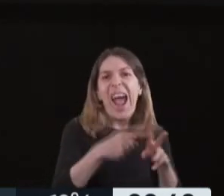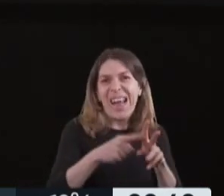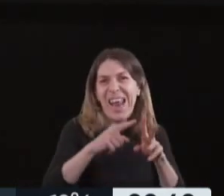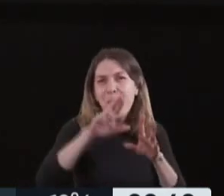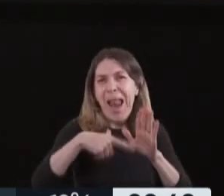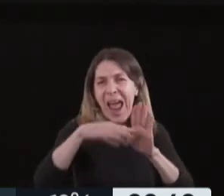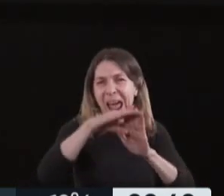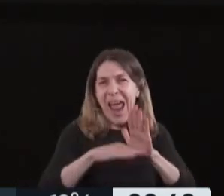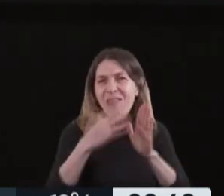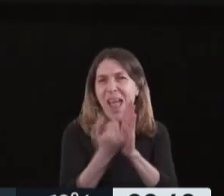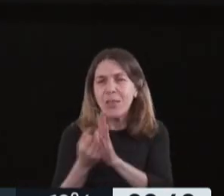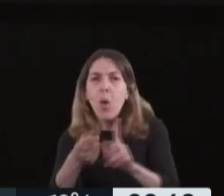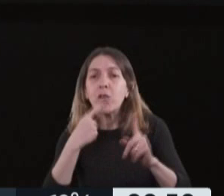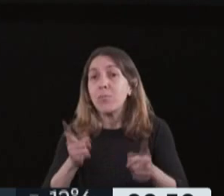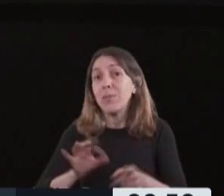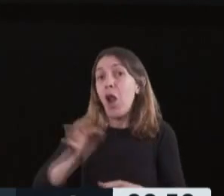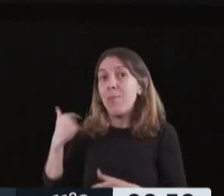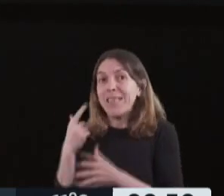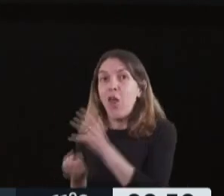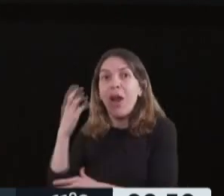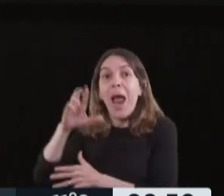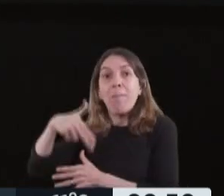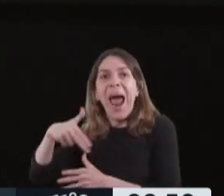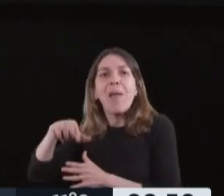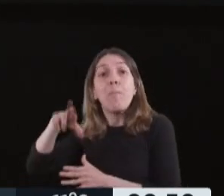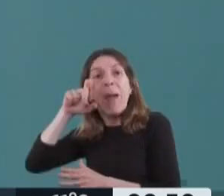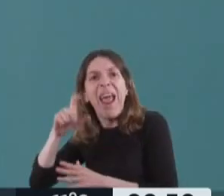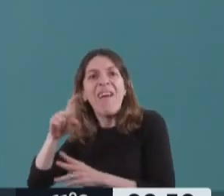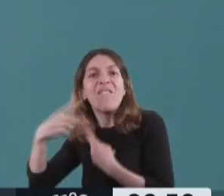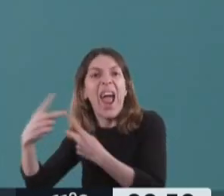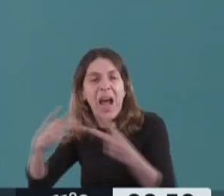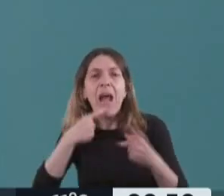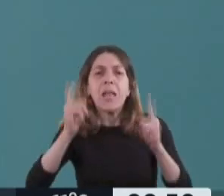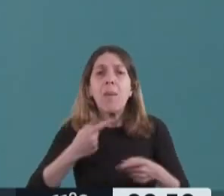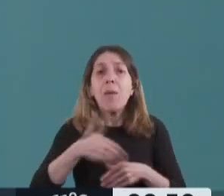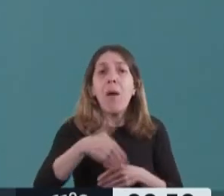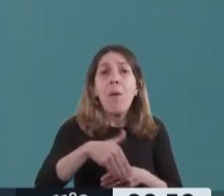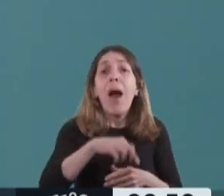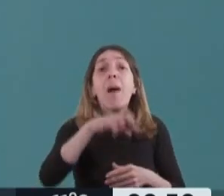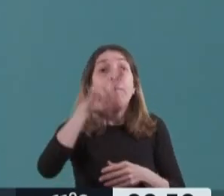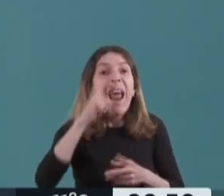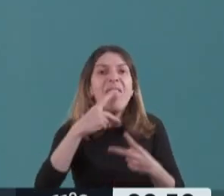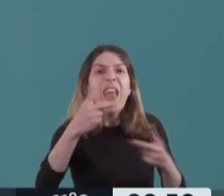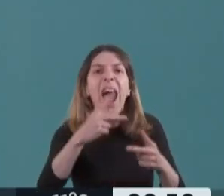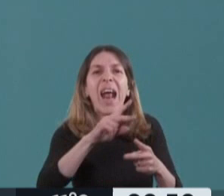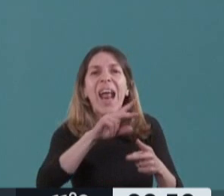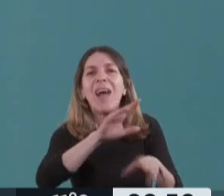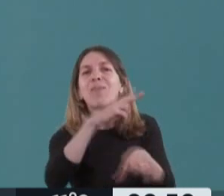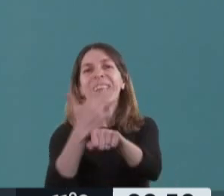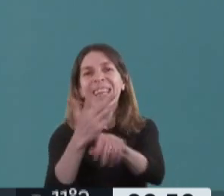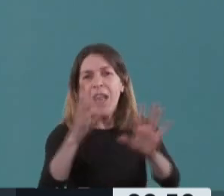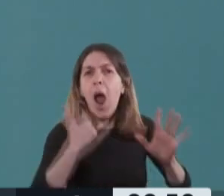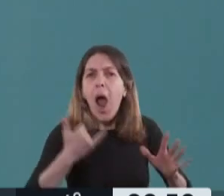viaje de la edición del año pasado trabajo terminando de ultimar los detalles para de previa g3 que sabemos que generó mucha expectativa que